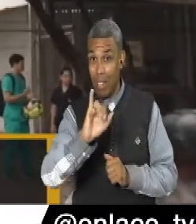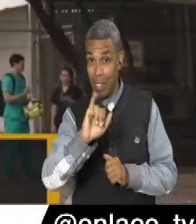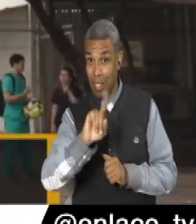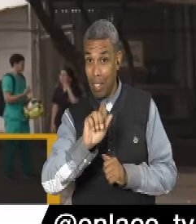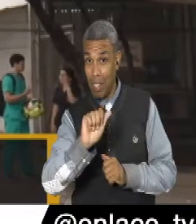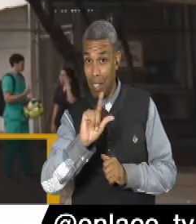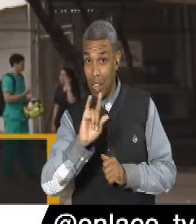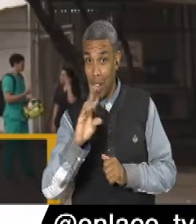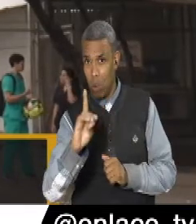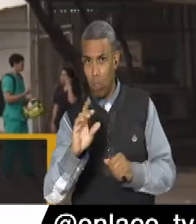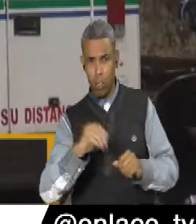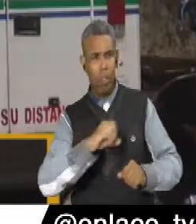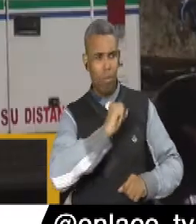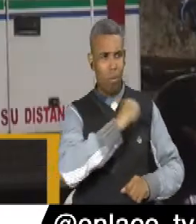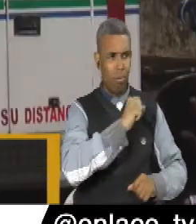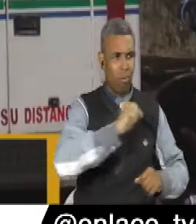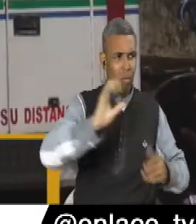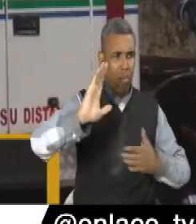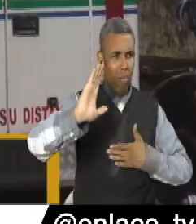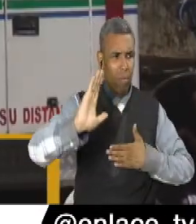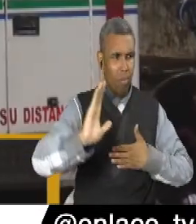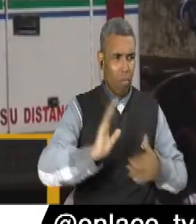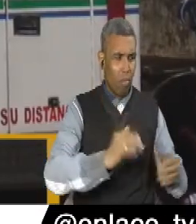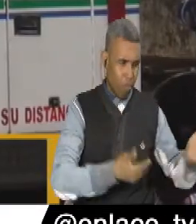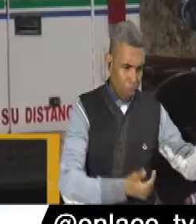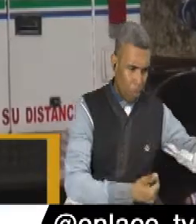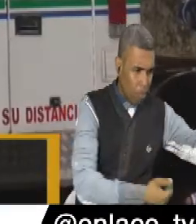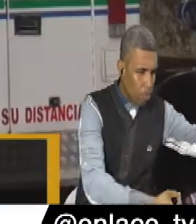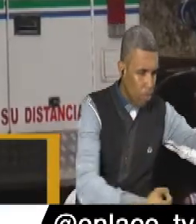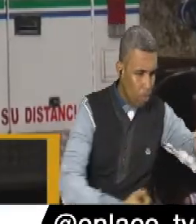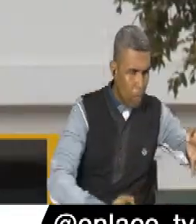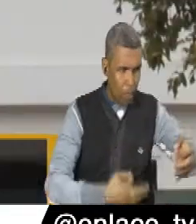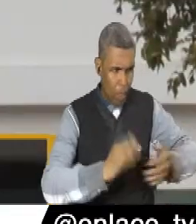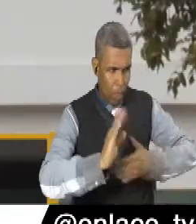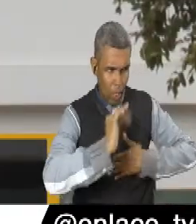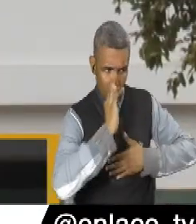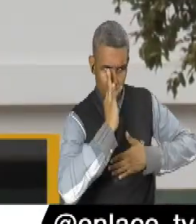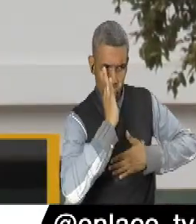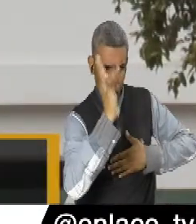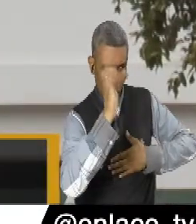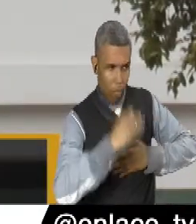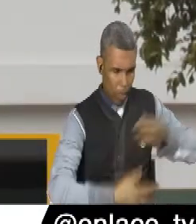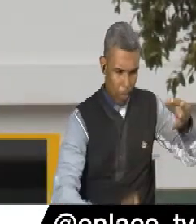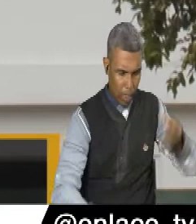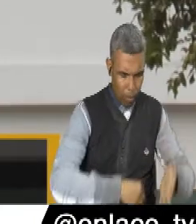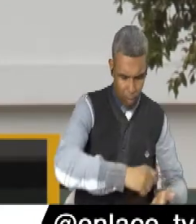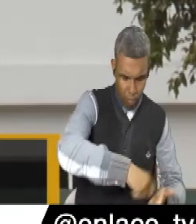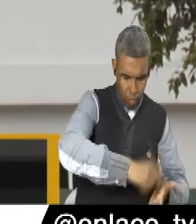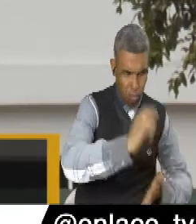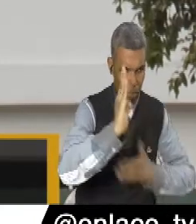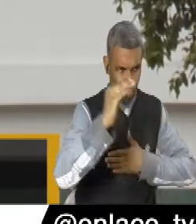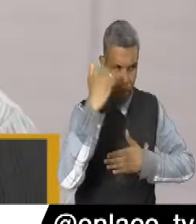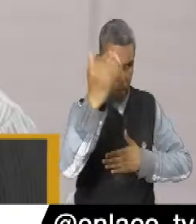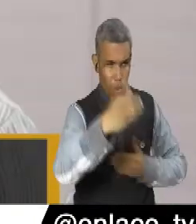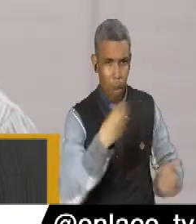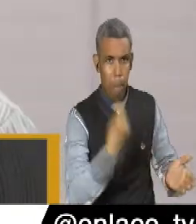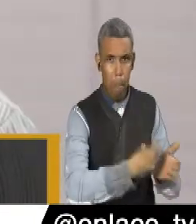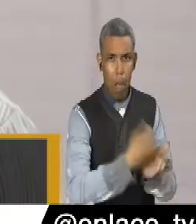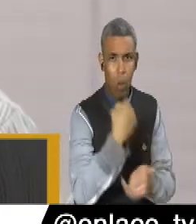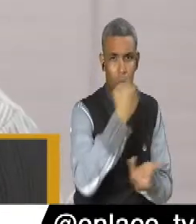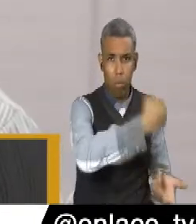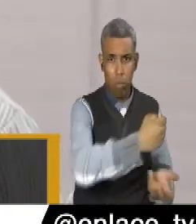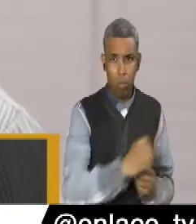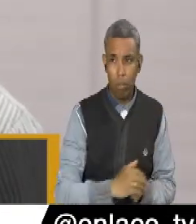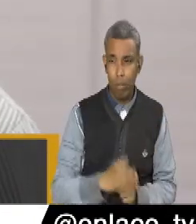recursos como acuerdos de pago al Hospital Regional del Magdalena Medio. Se han incumplido. Entonces la alerta del Hospital Regional